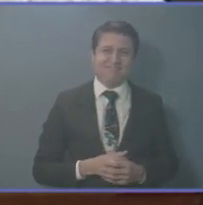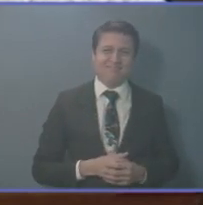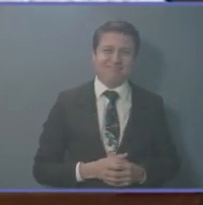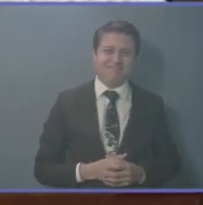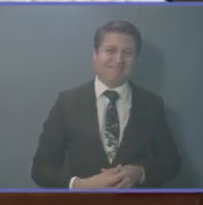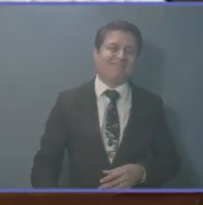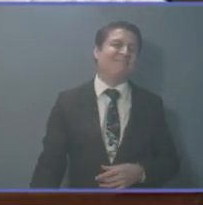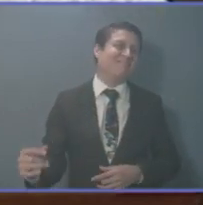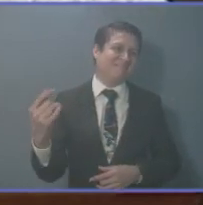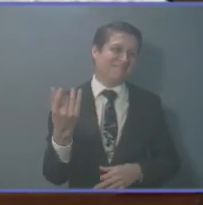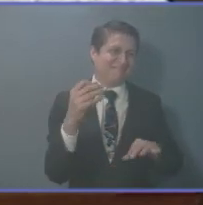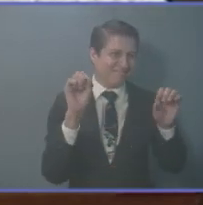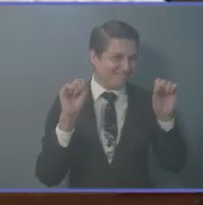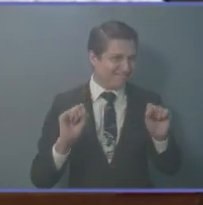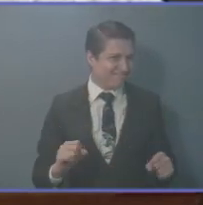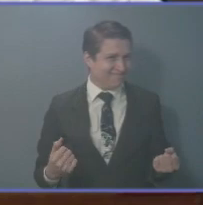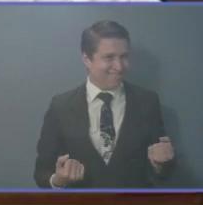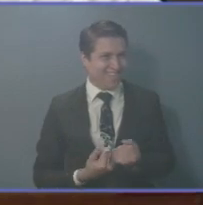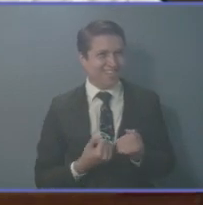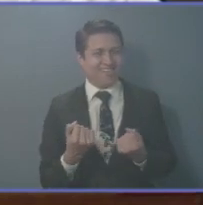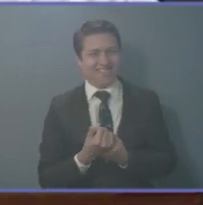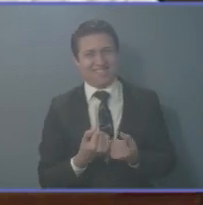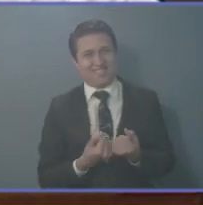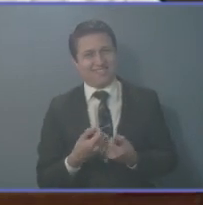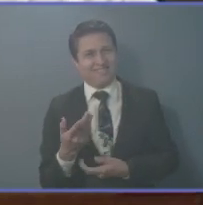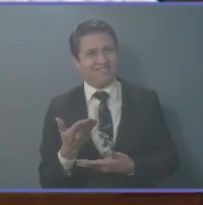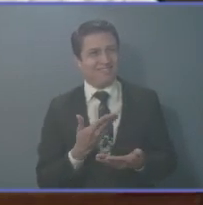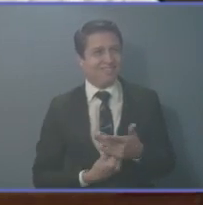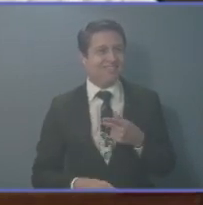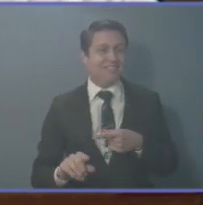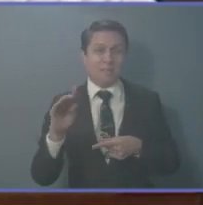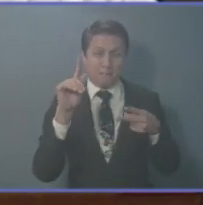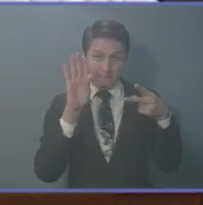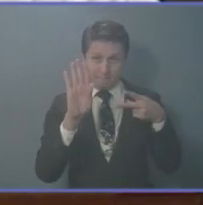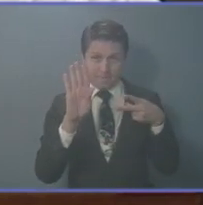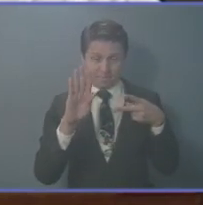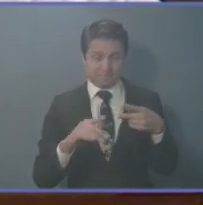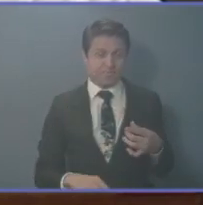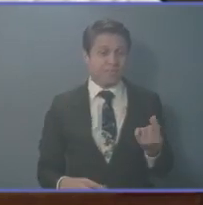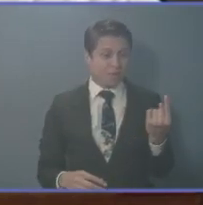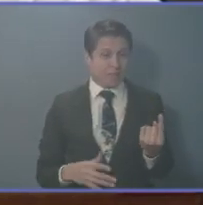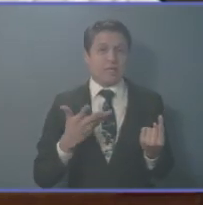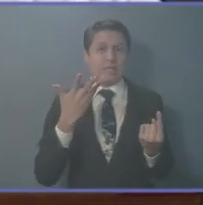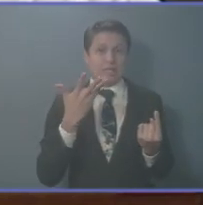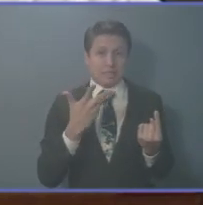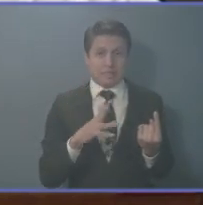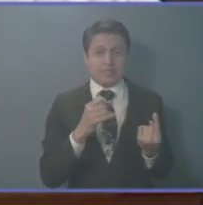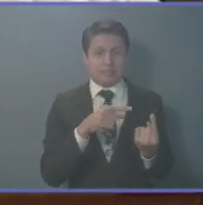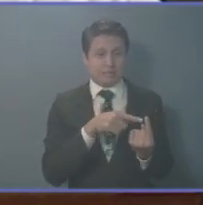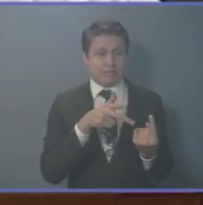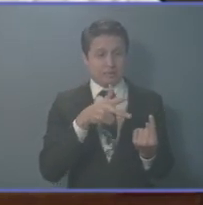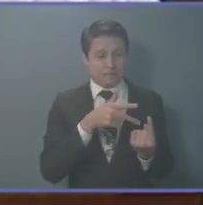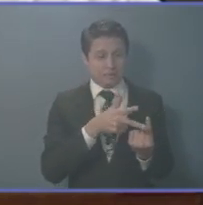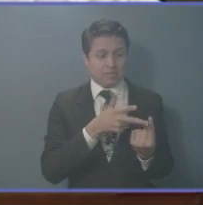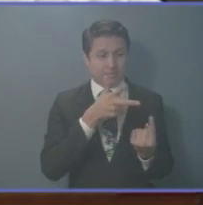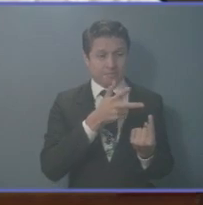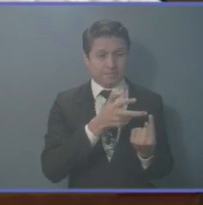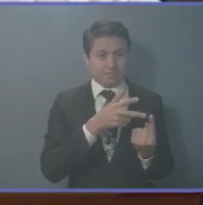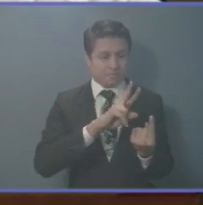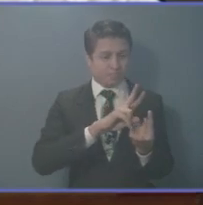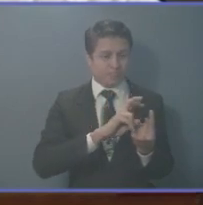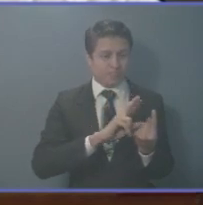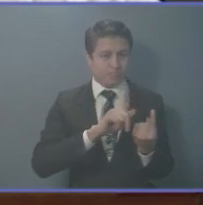de carácter solitario o individual. B. Casos confirmados. Personas cuya prueba de laboratorio específica